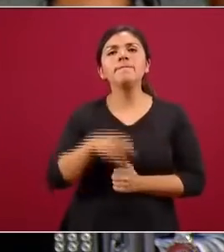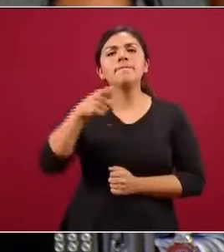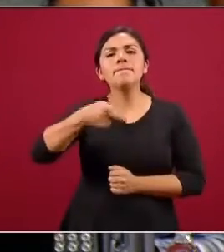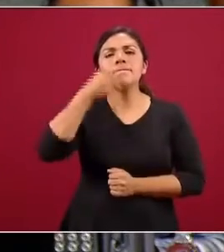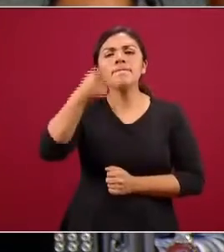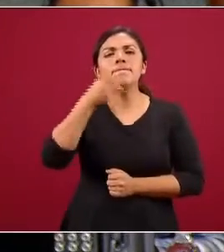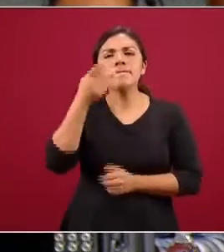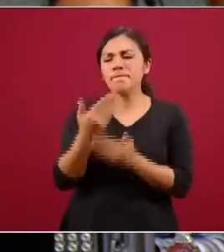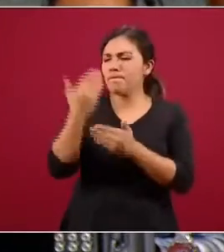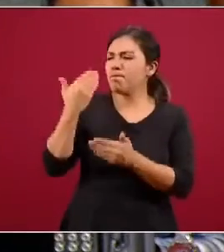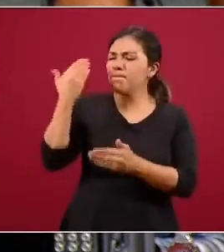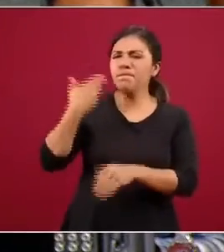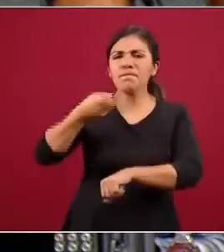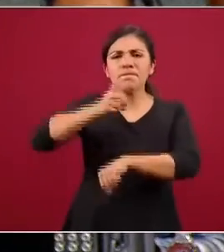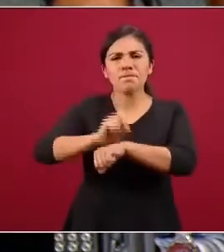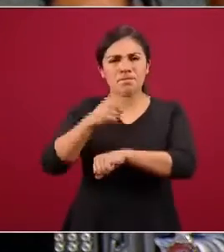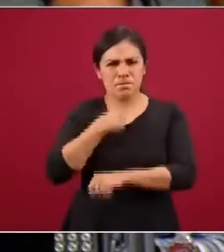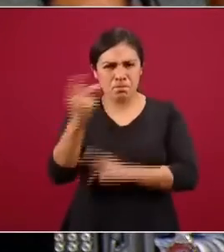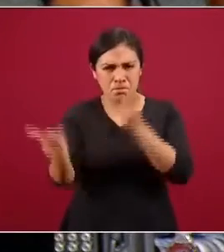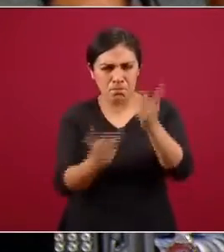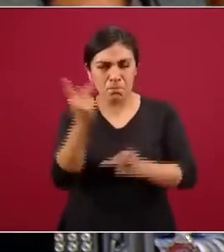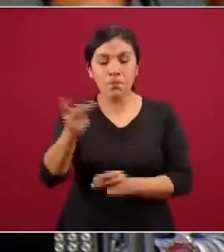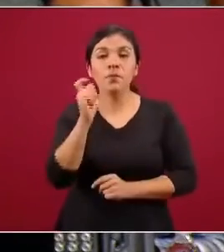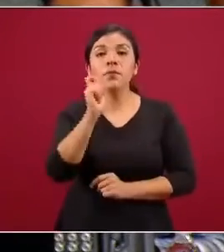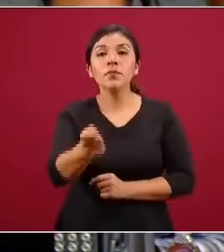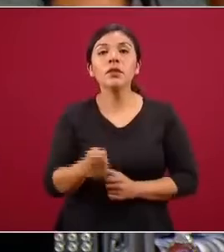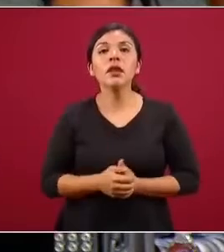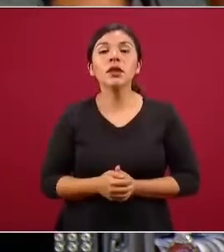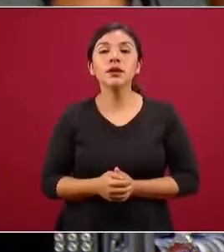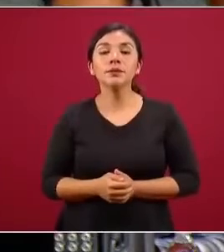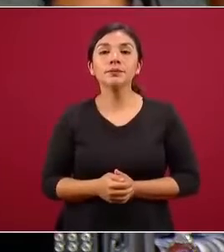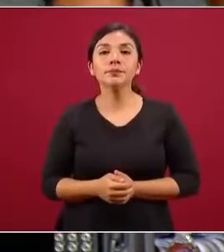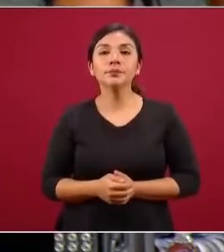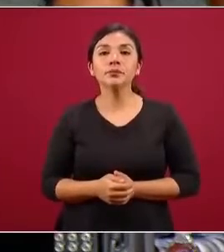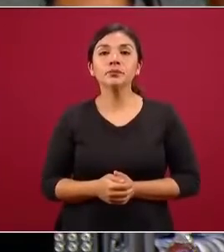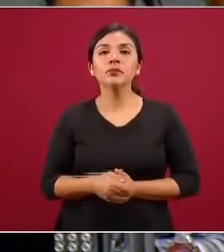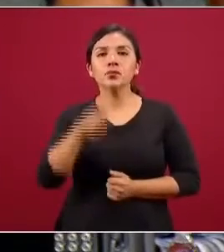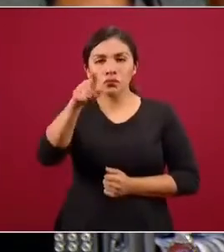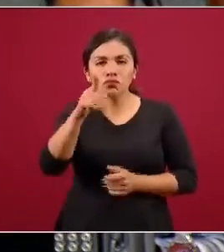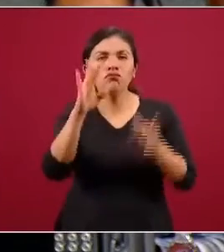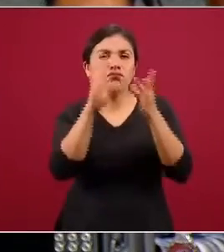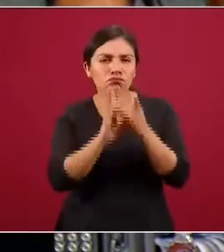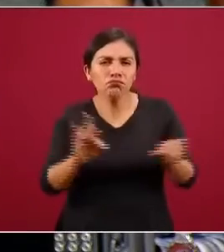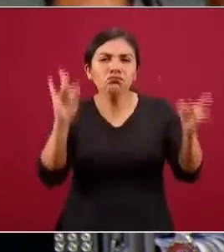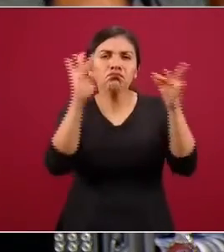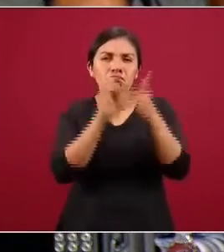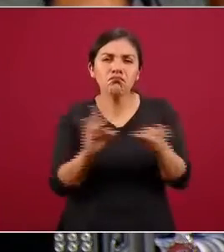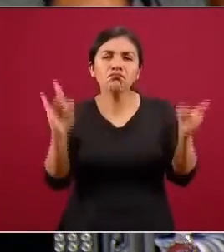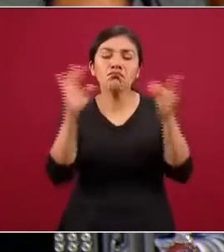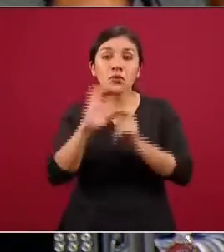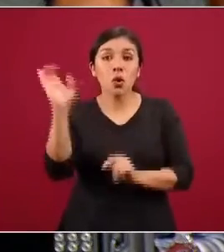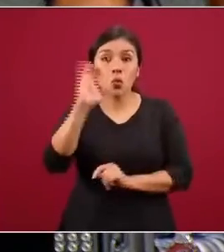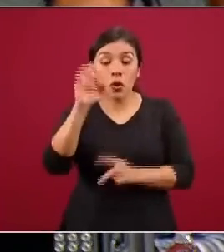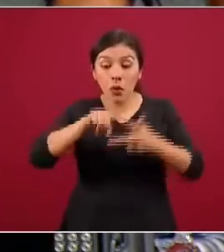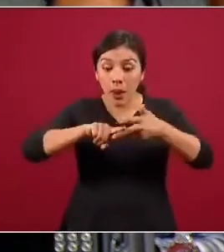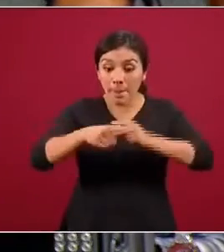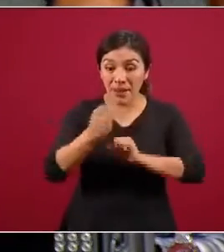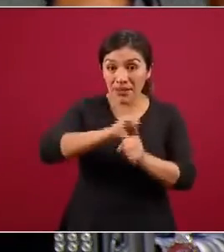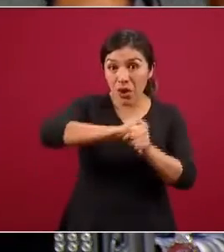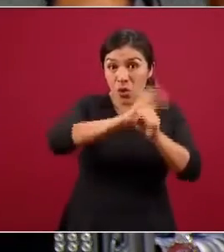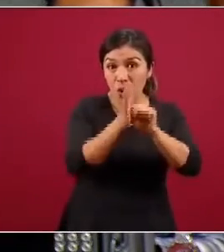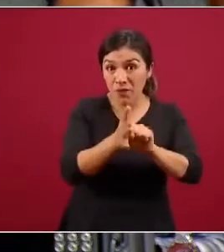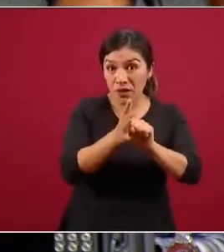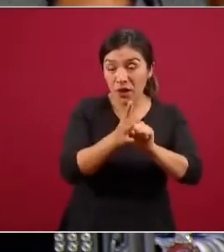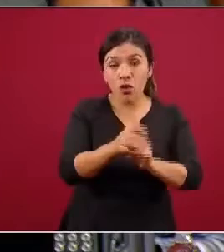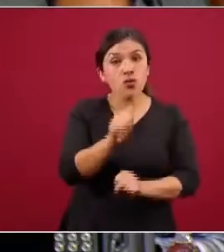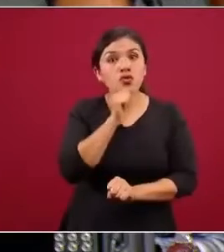que hablamos hace algunos días, mi pregunta también fue al respecto, donde usted nos ilustraba de que cuando empieza la pandemia del COVID